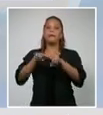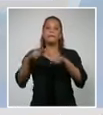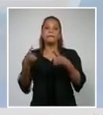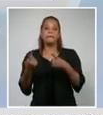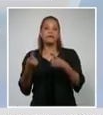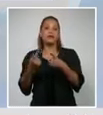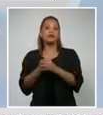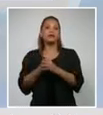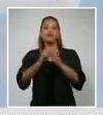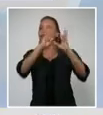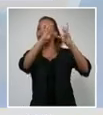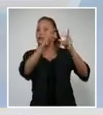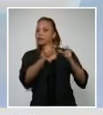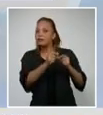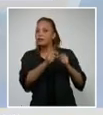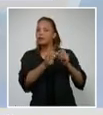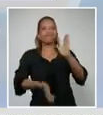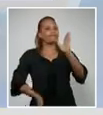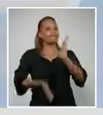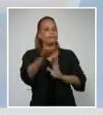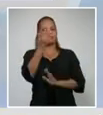una cifra muy elevada.